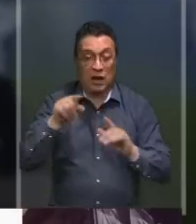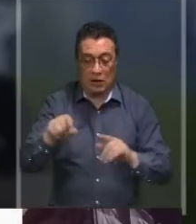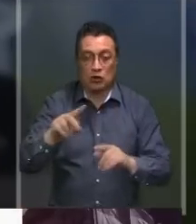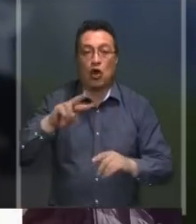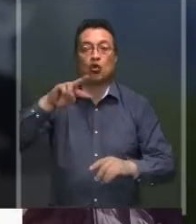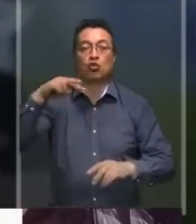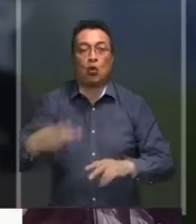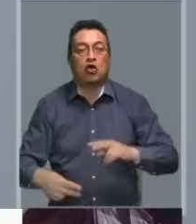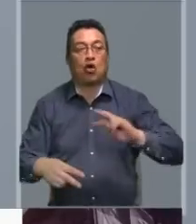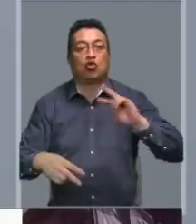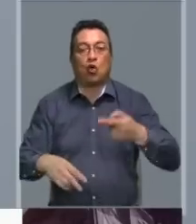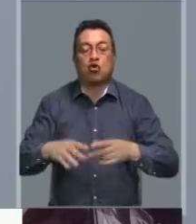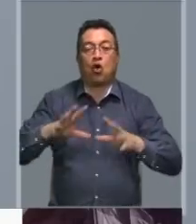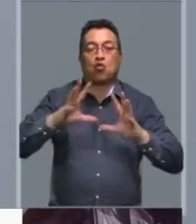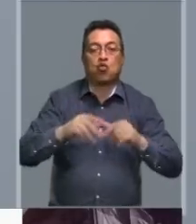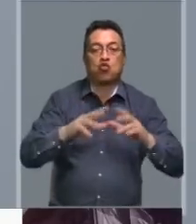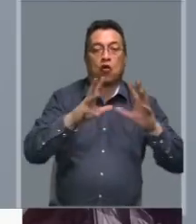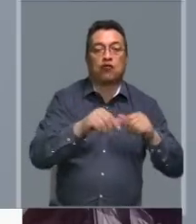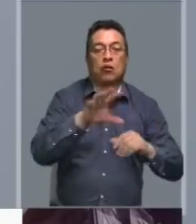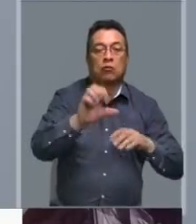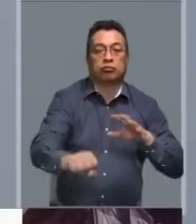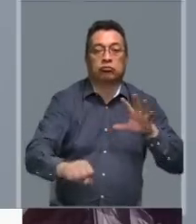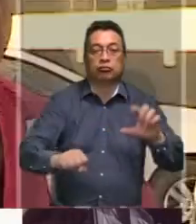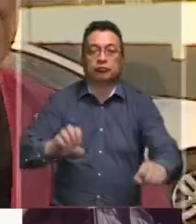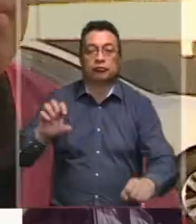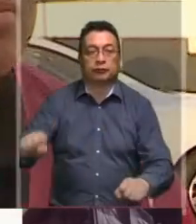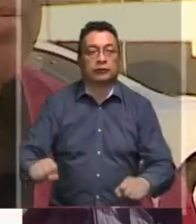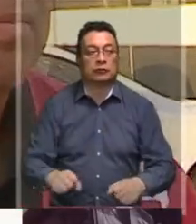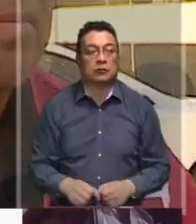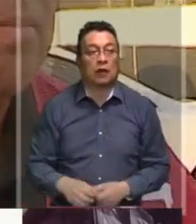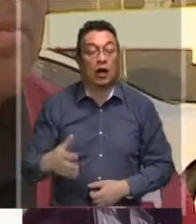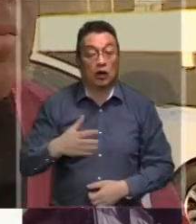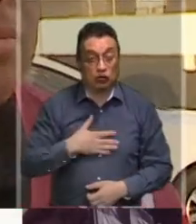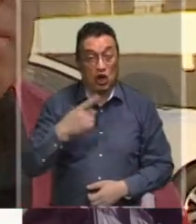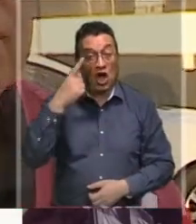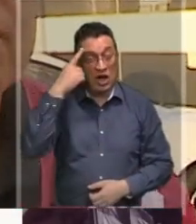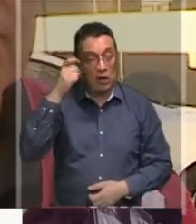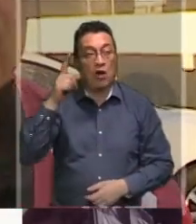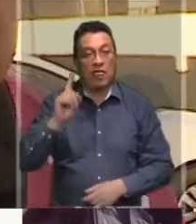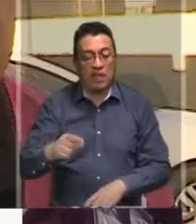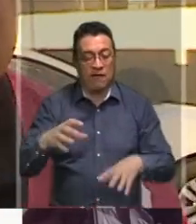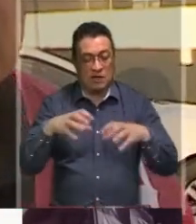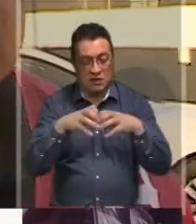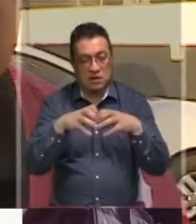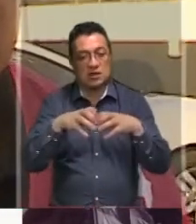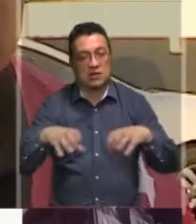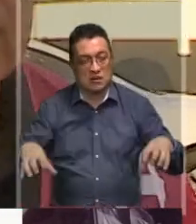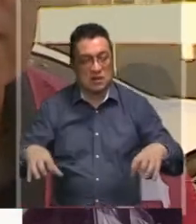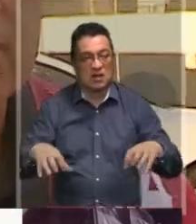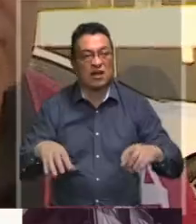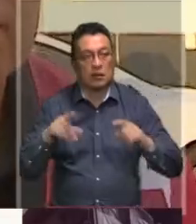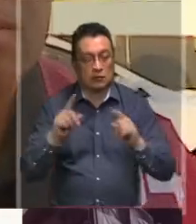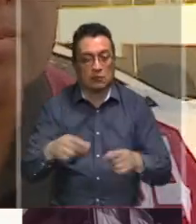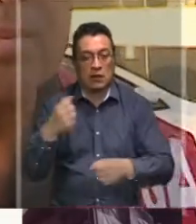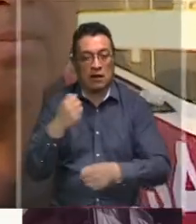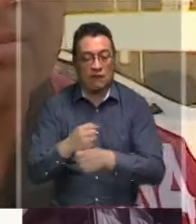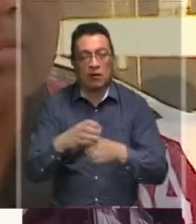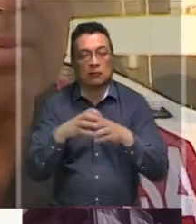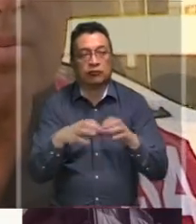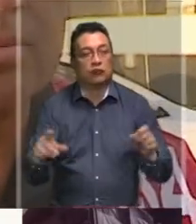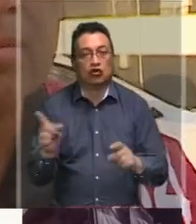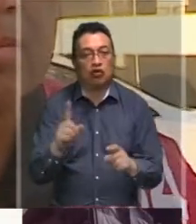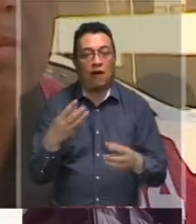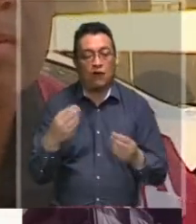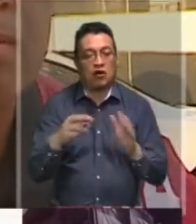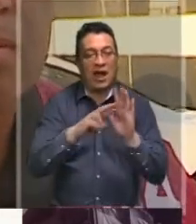dueños de clubes profesionales. Yo creo que debe haber separación de labores y yo creo que no es bueno que